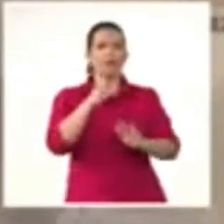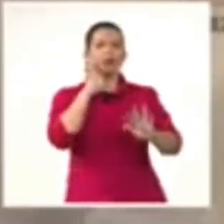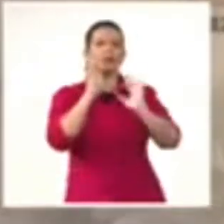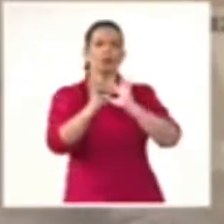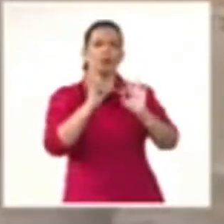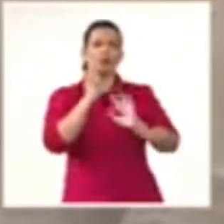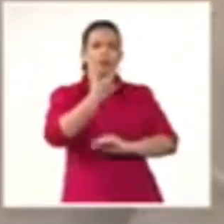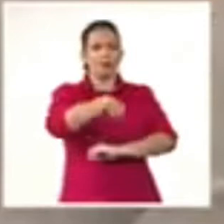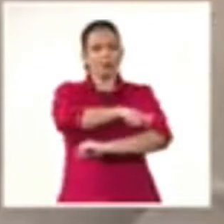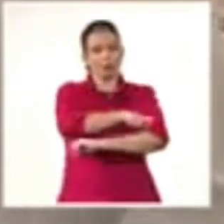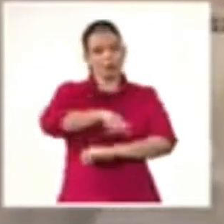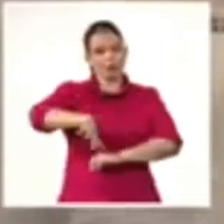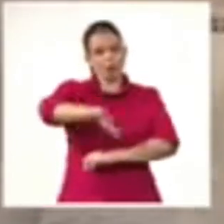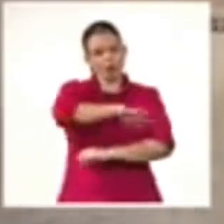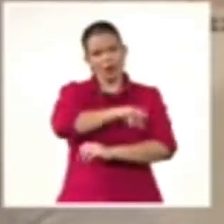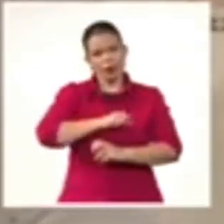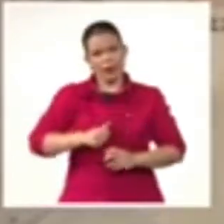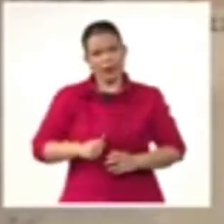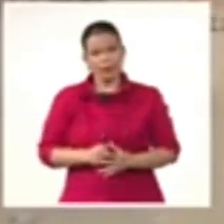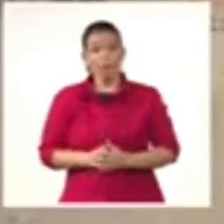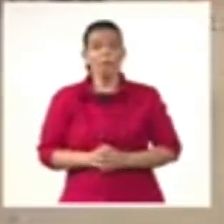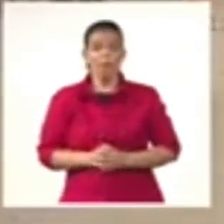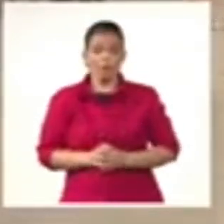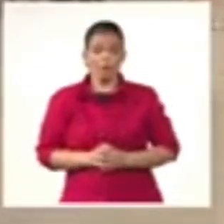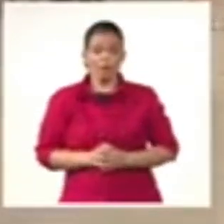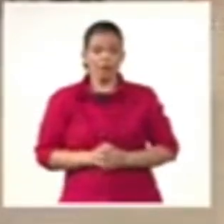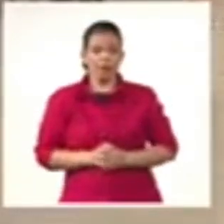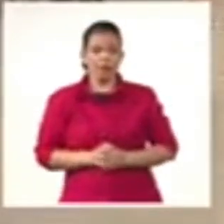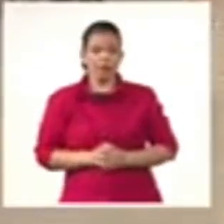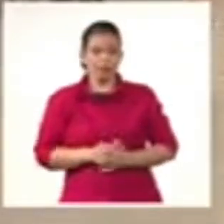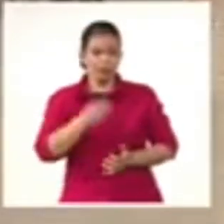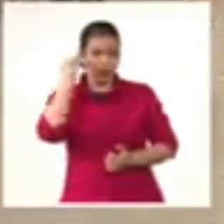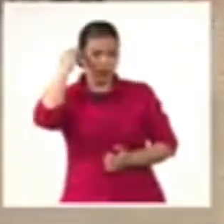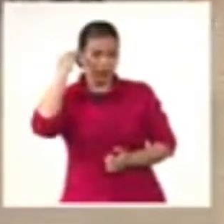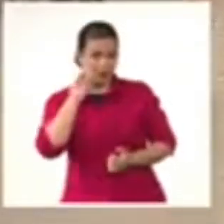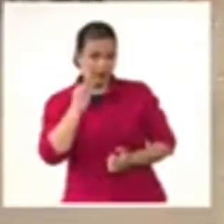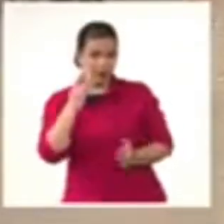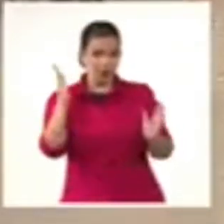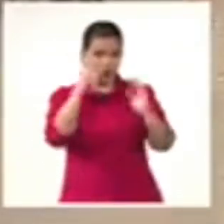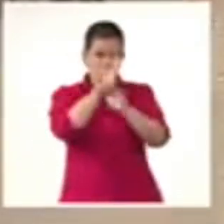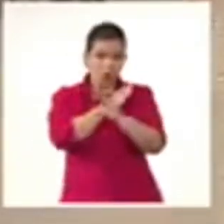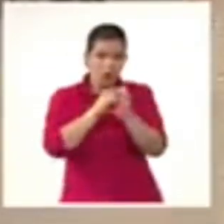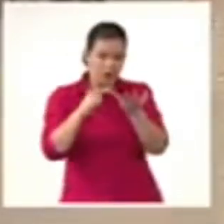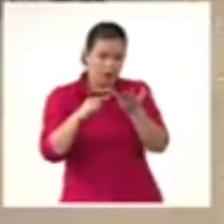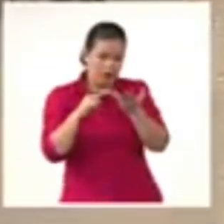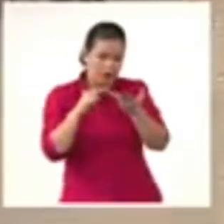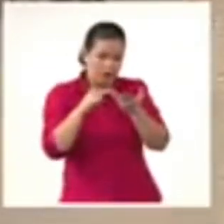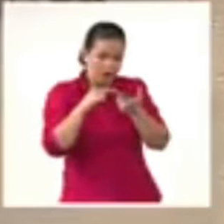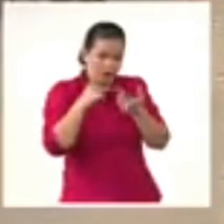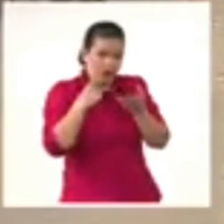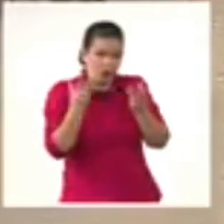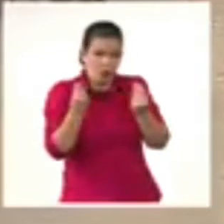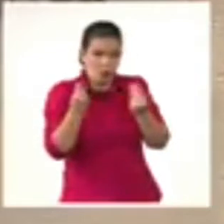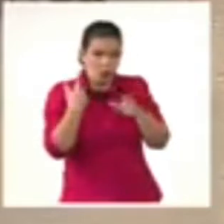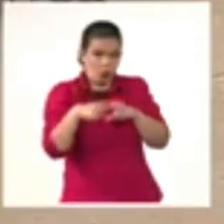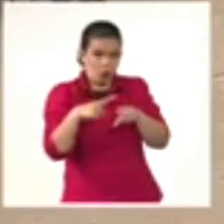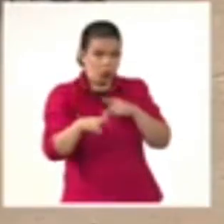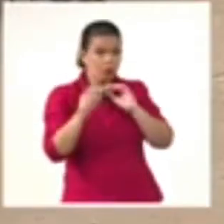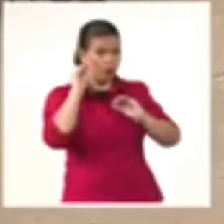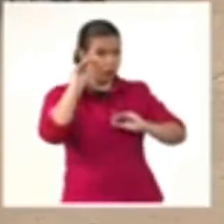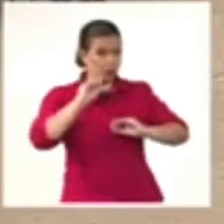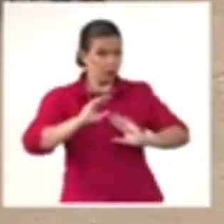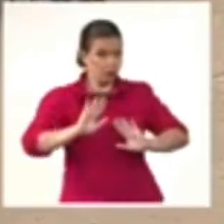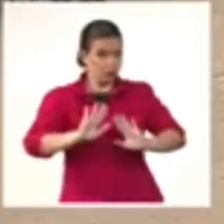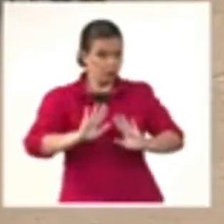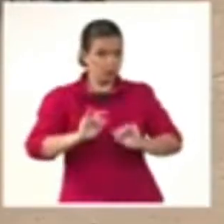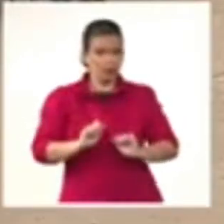ciudadanas. En medio de las profundas y sostenidas escaseces de tantos años, bajo las asfixiantes presiones de una